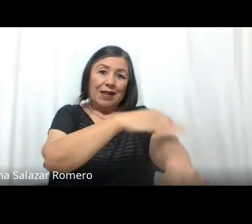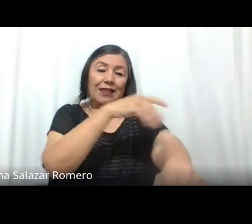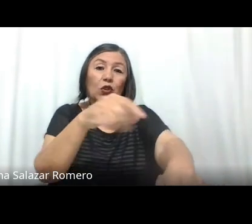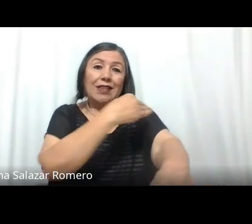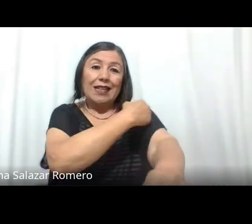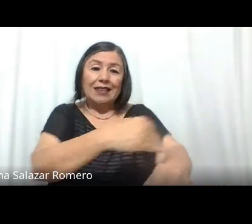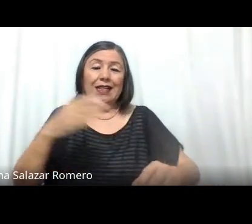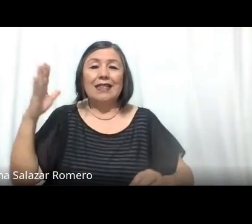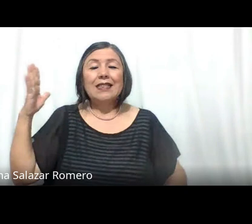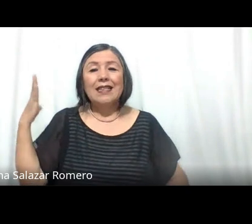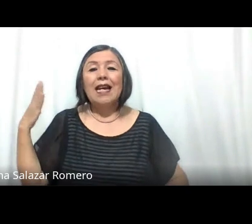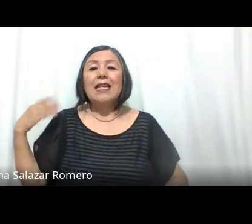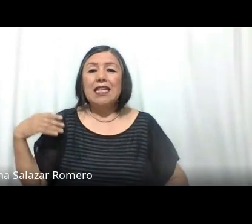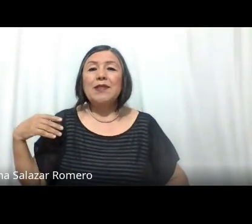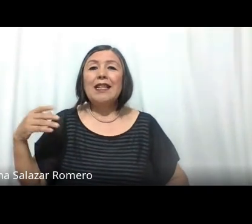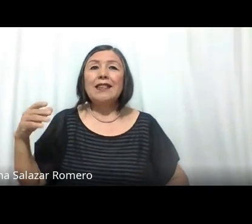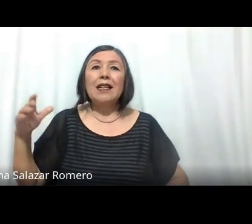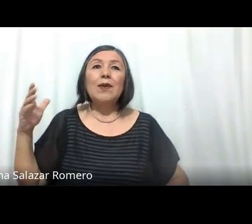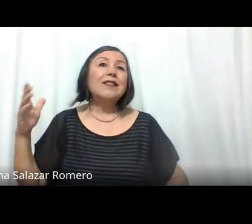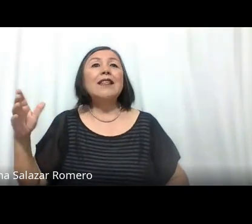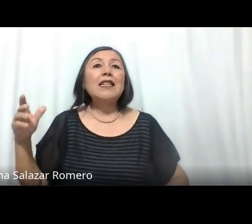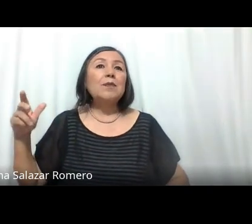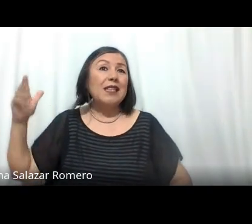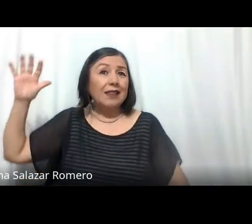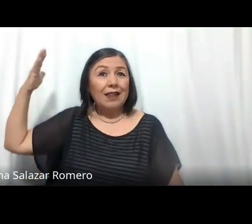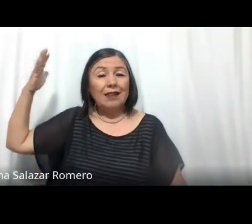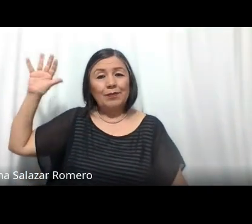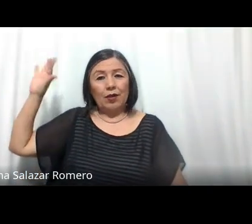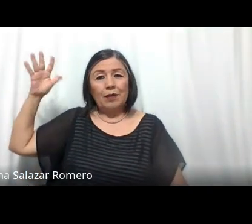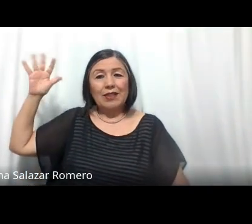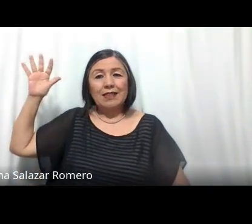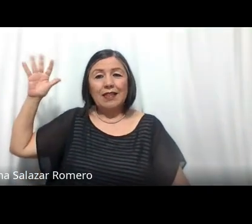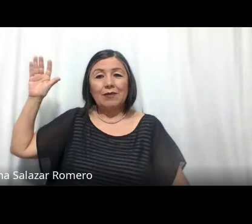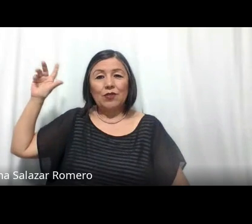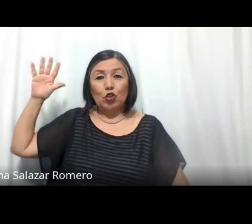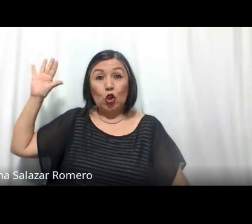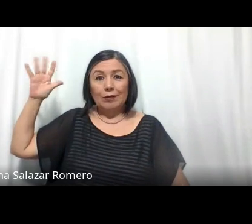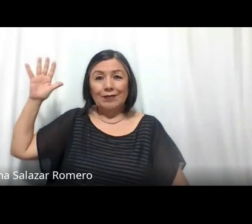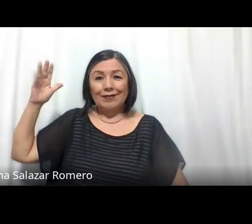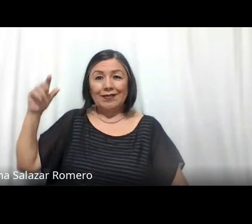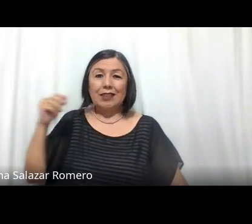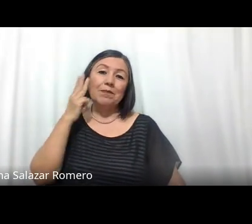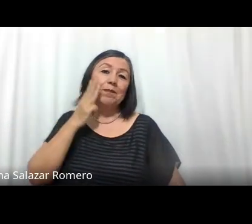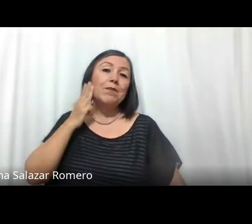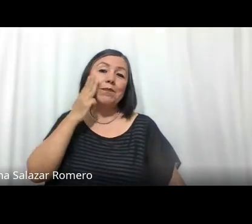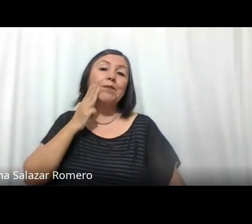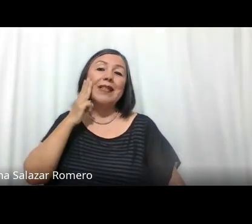la parte contralateral. Este sería ipsilateral. ¿Cuál sería ipsilateral? Por ejemplo, esta seña, sol,